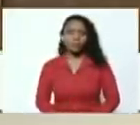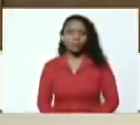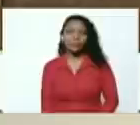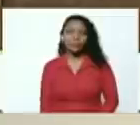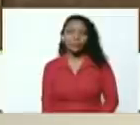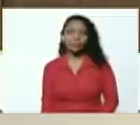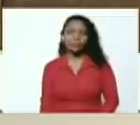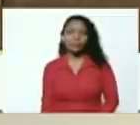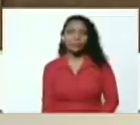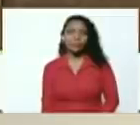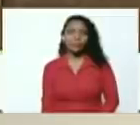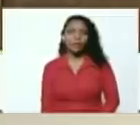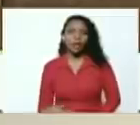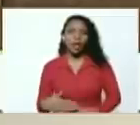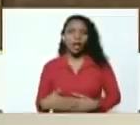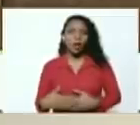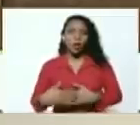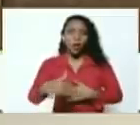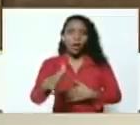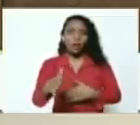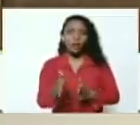a lo largo y ancho del país.